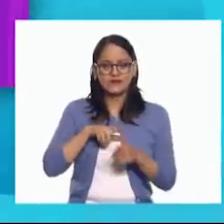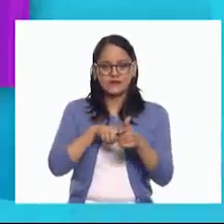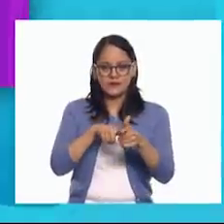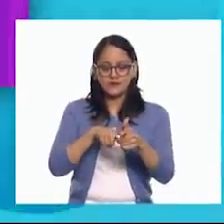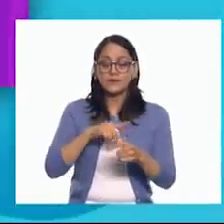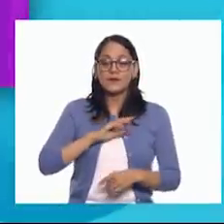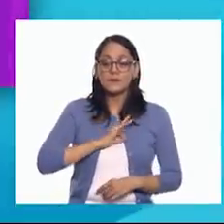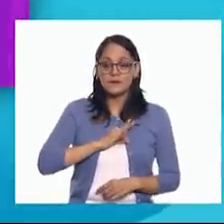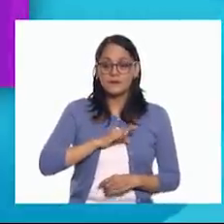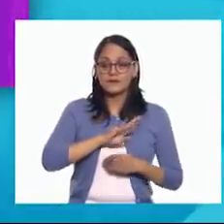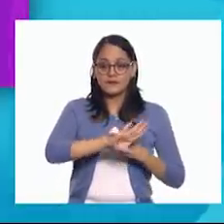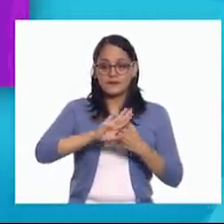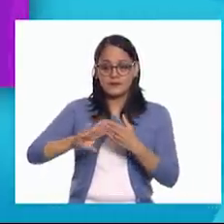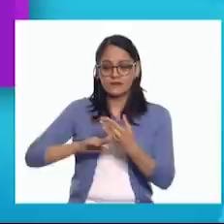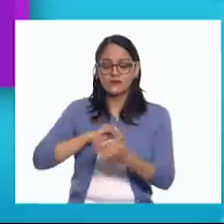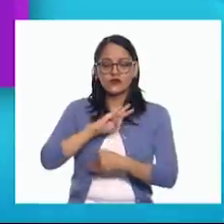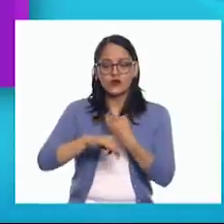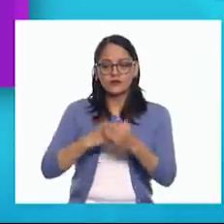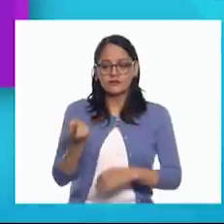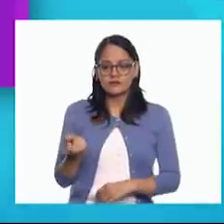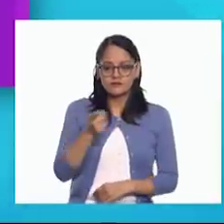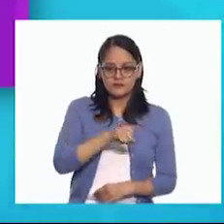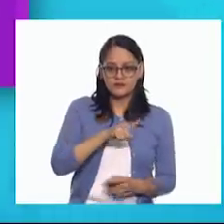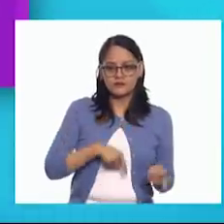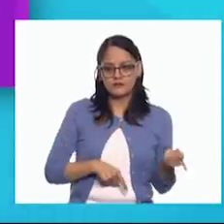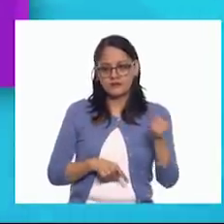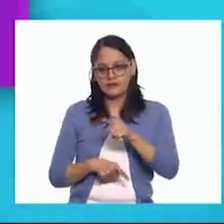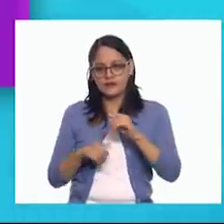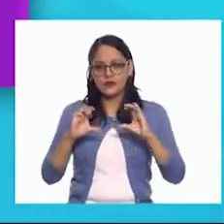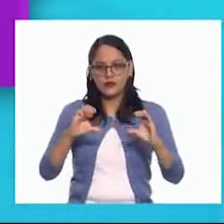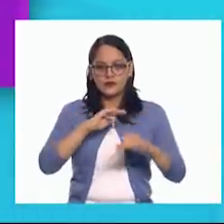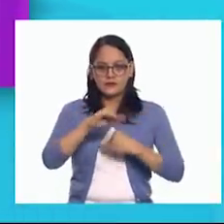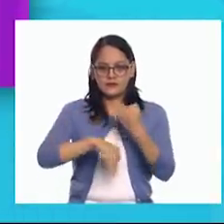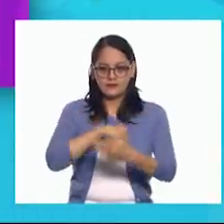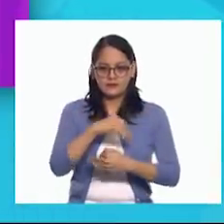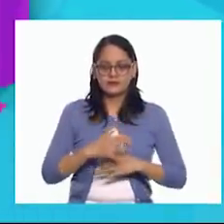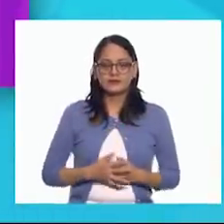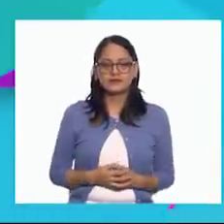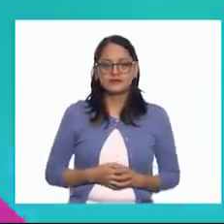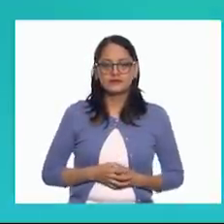virus, cuidándonos los unos a los otros.